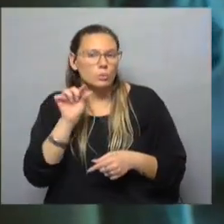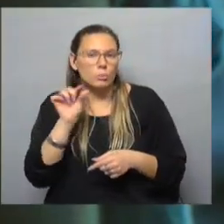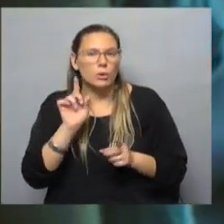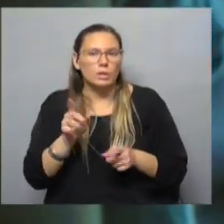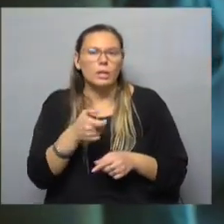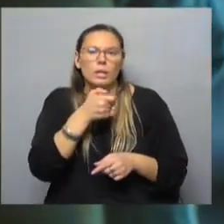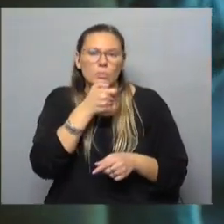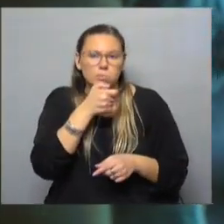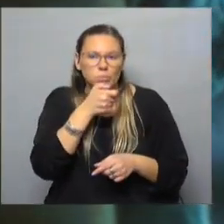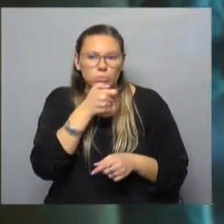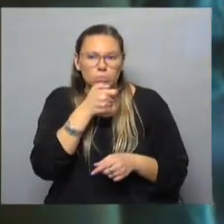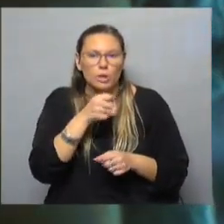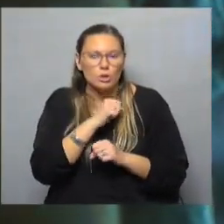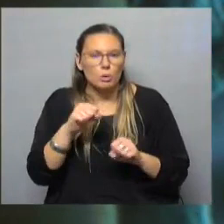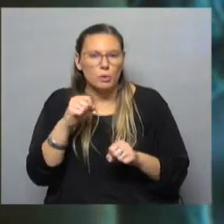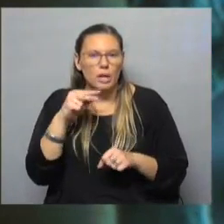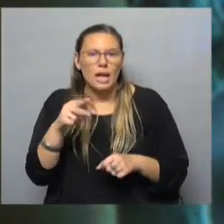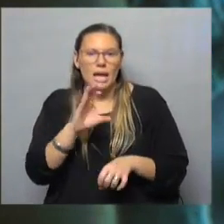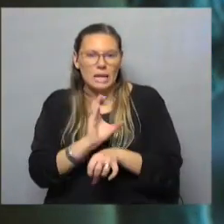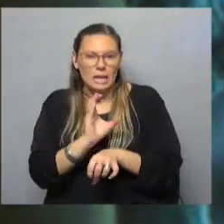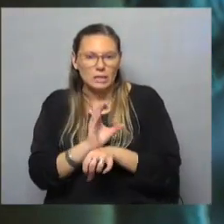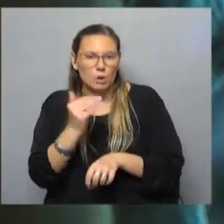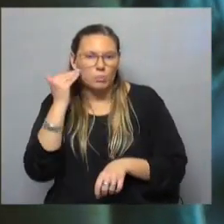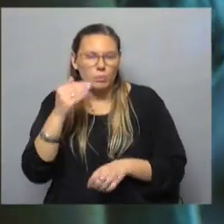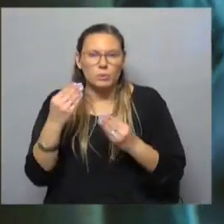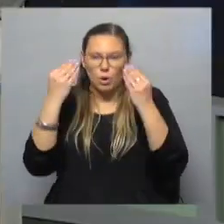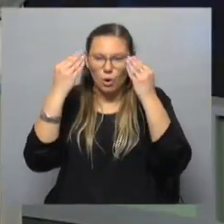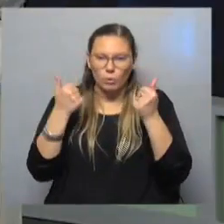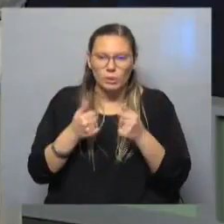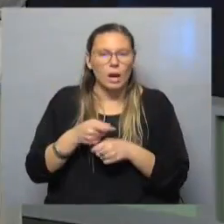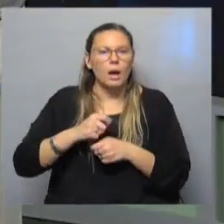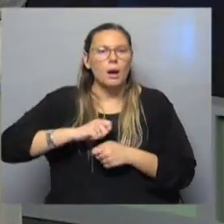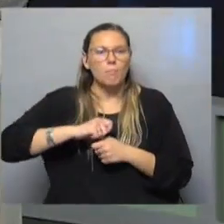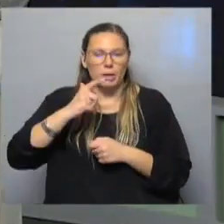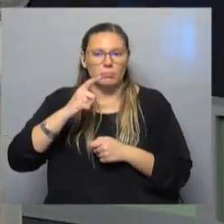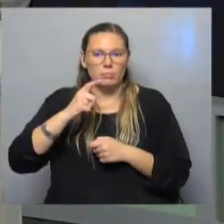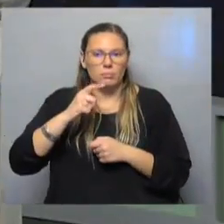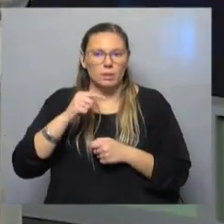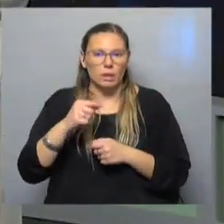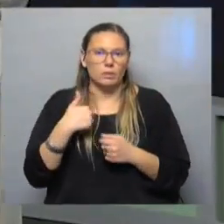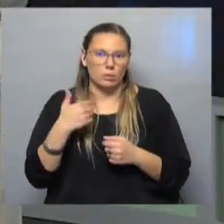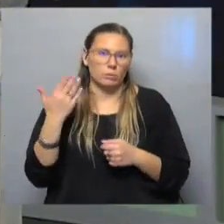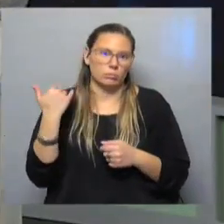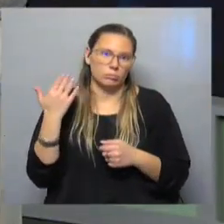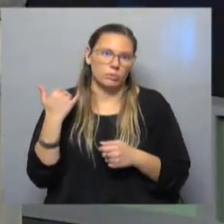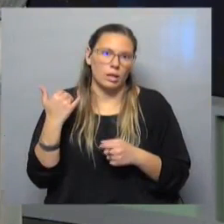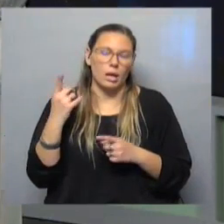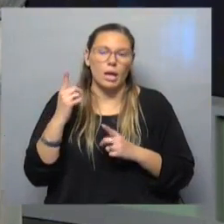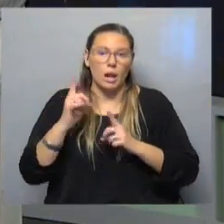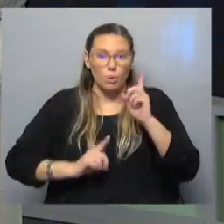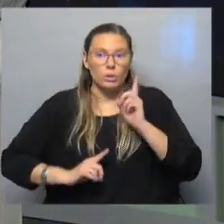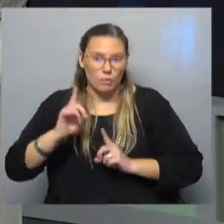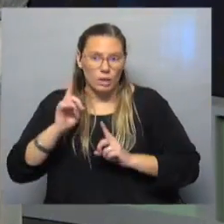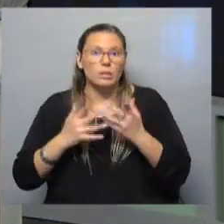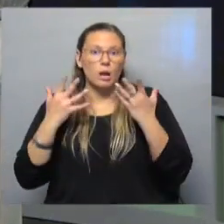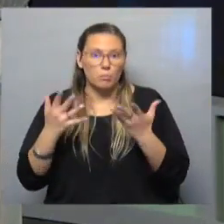poner esto, así yo puedo atender la clase, no sé qué, y el profesor se olvida de prenderlo. Bueno, eso me pasó mucho en la universidad, por eso